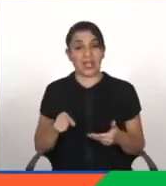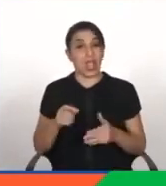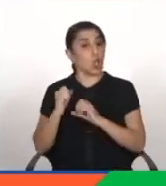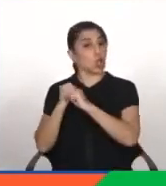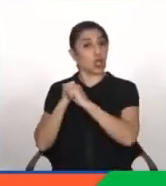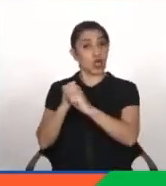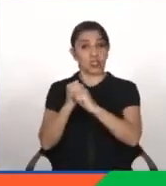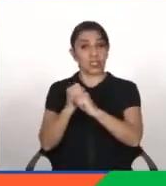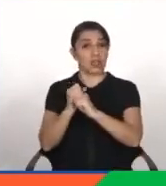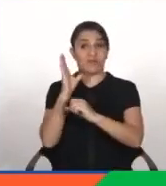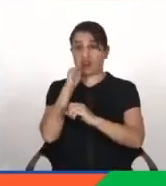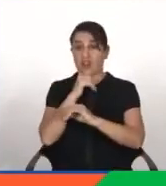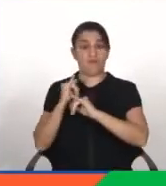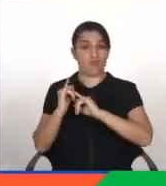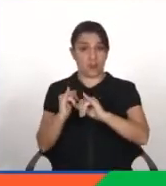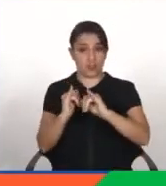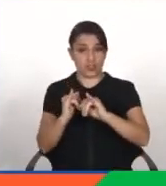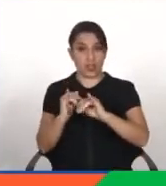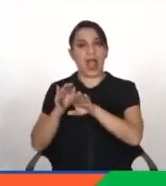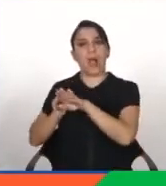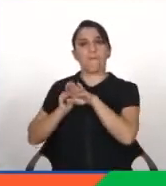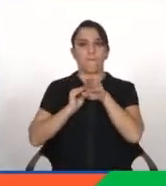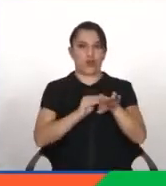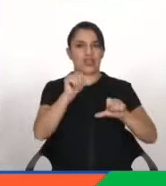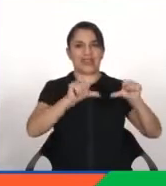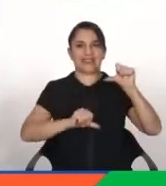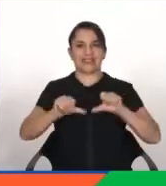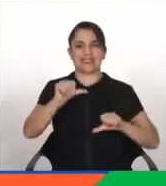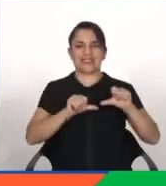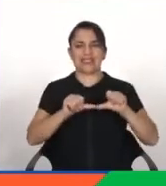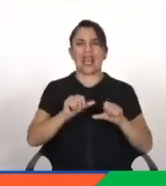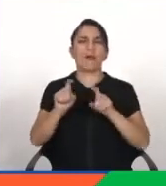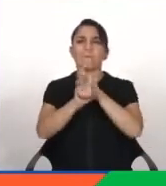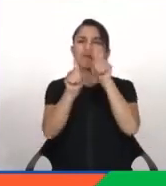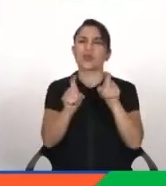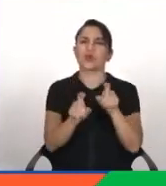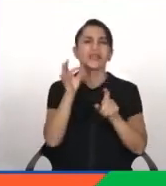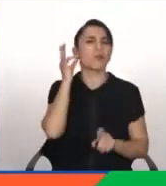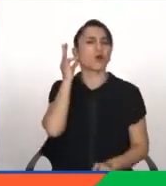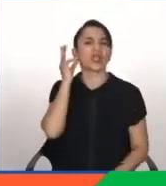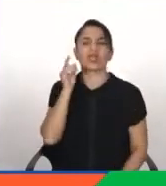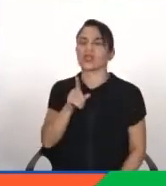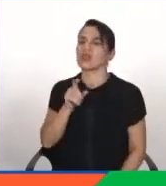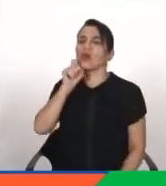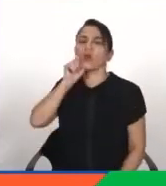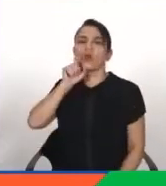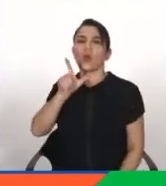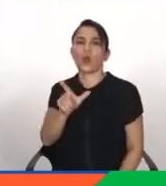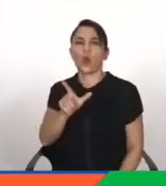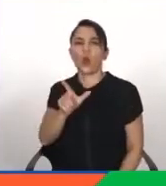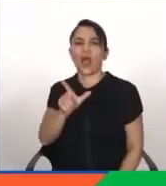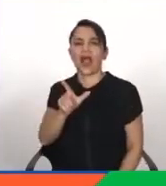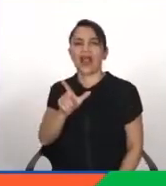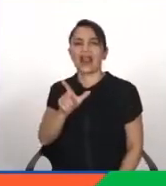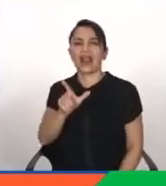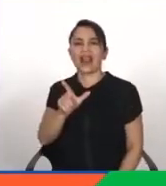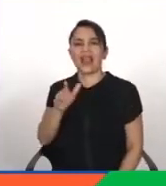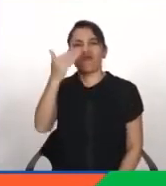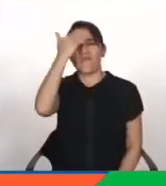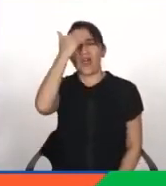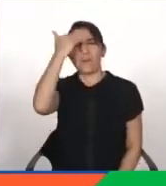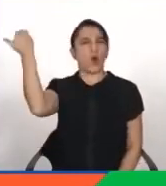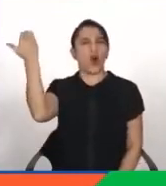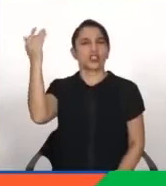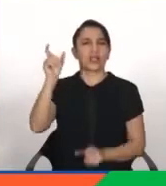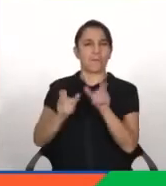y la pseudociencia. Exacto. Justamente. Y pregunta de Lili Poblete. ¿Cuáles han sido los grandes hitos de la biomedicina en el último